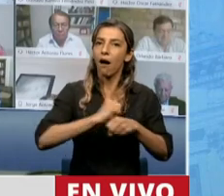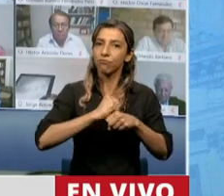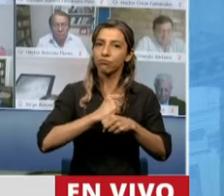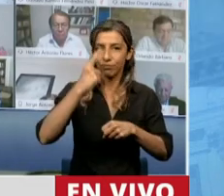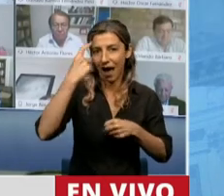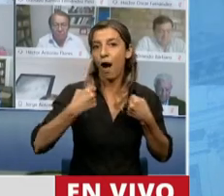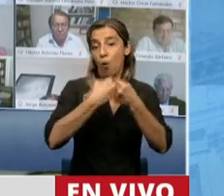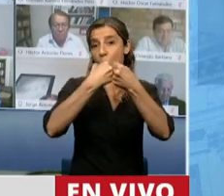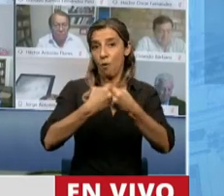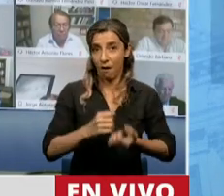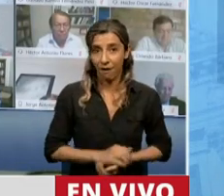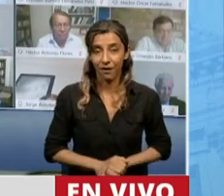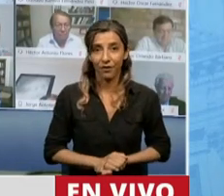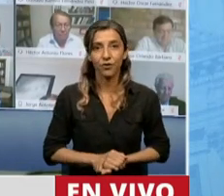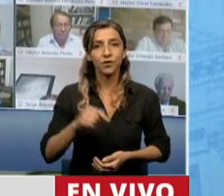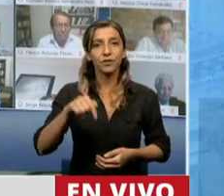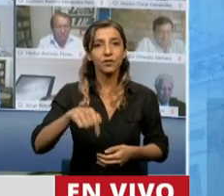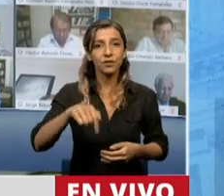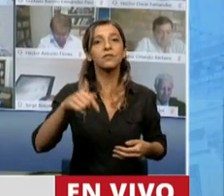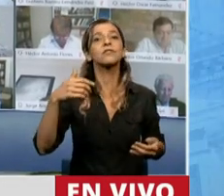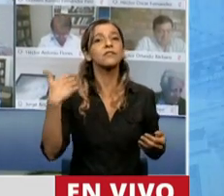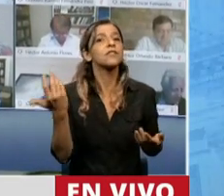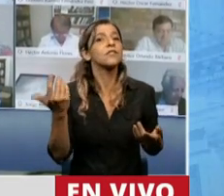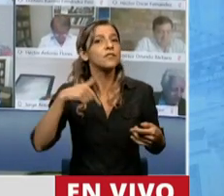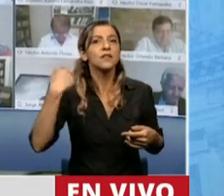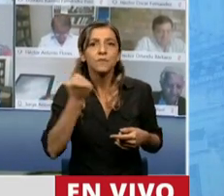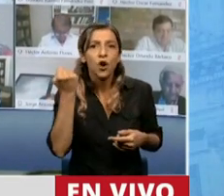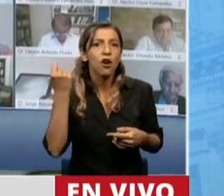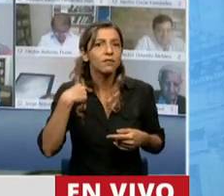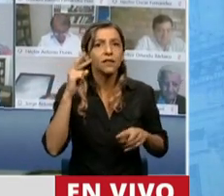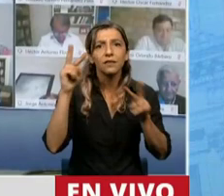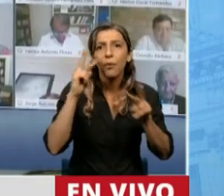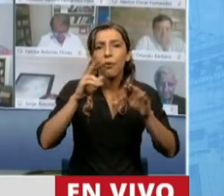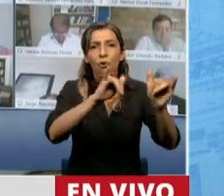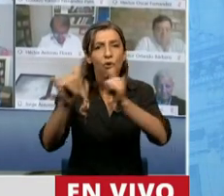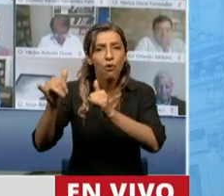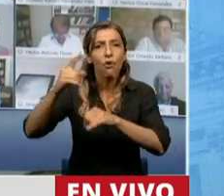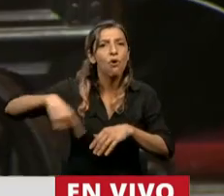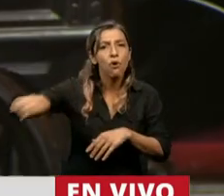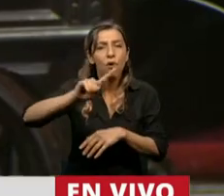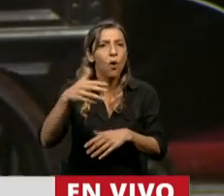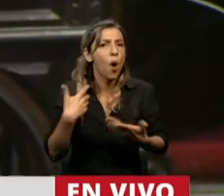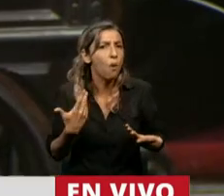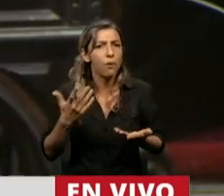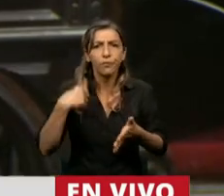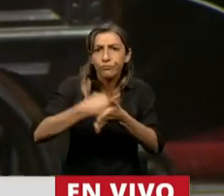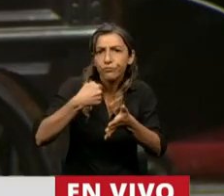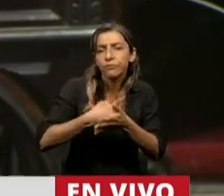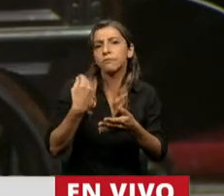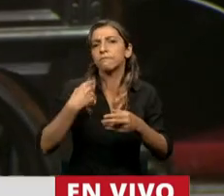rol protagónico de la ciudadanía, de les pibes, en la co-creación de las políticas